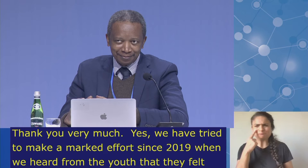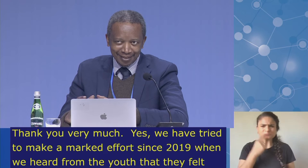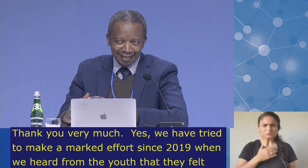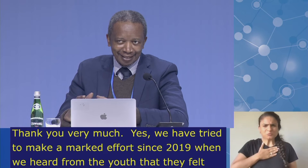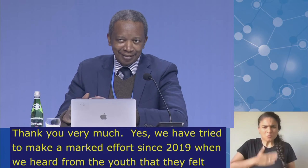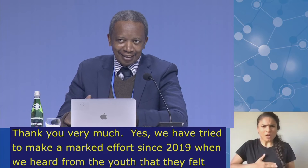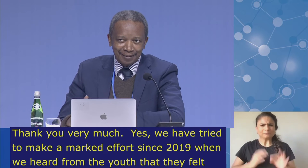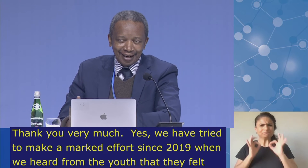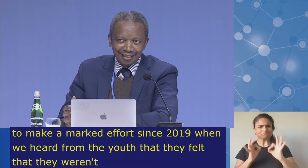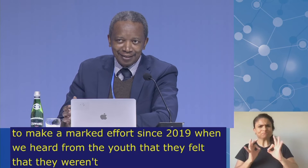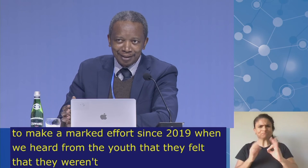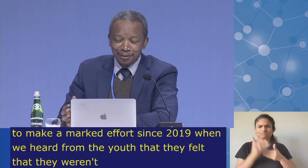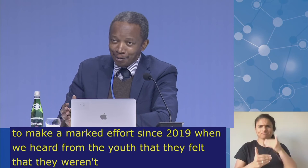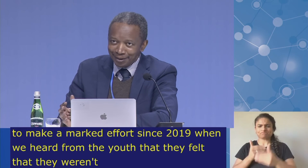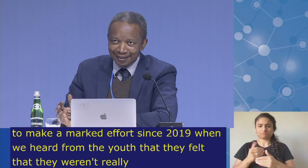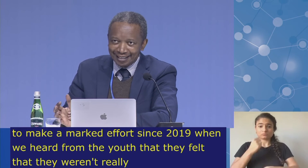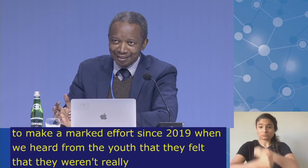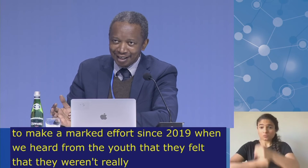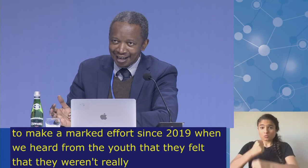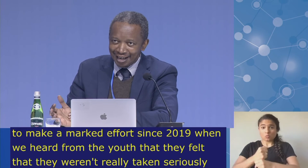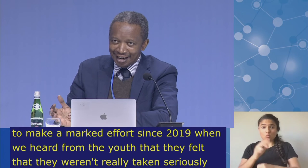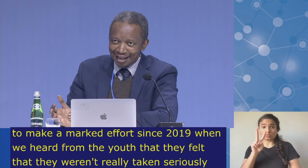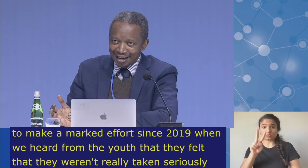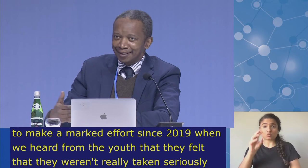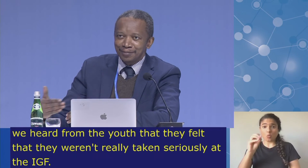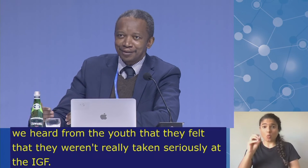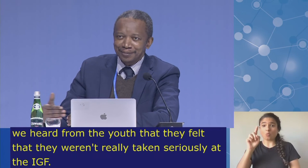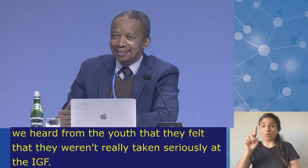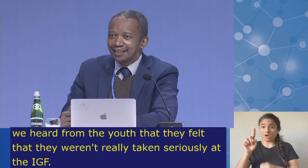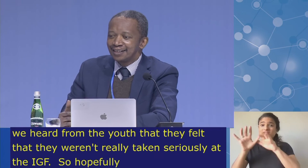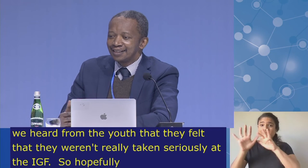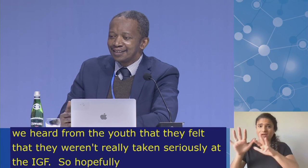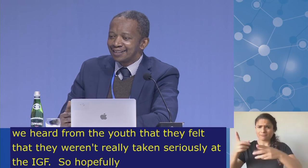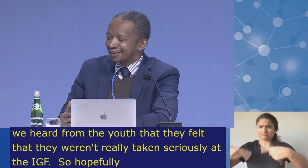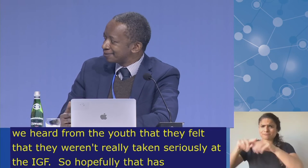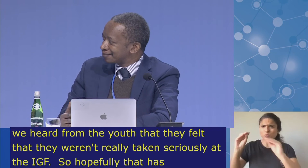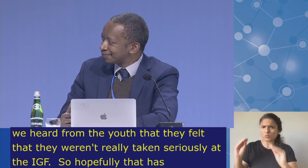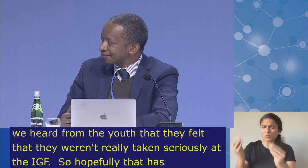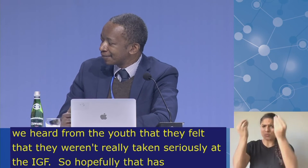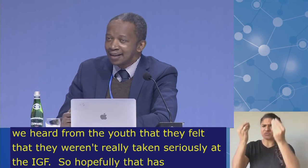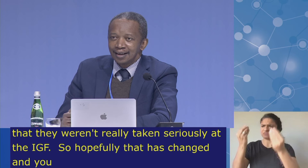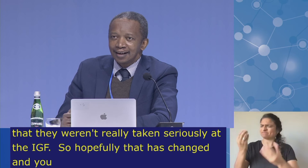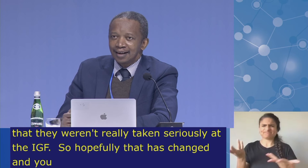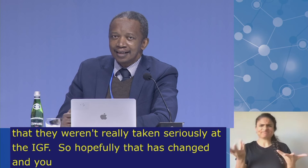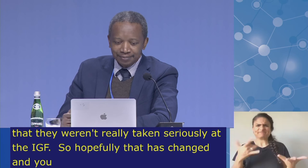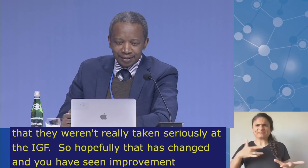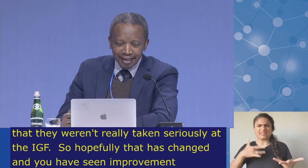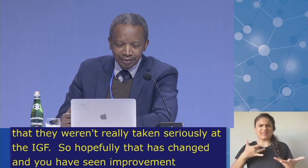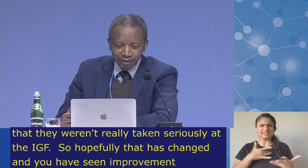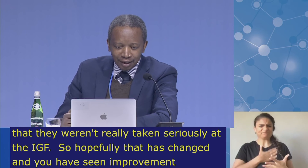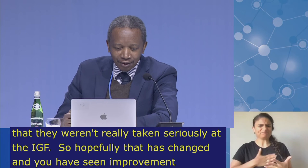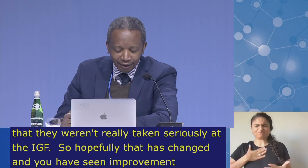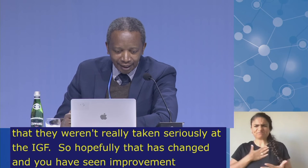2019 intentamos promover este tipo de encuentros, porque ya en 2019 los representantes de los jóvenes nos dijeron